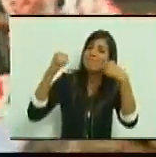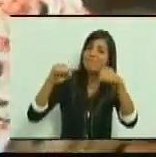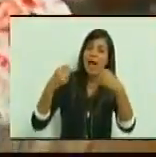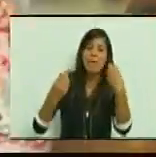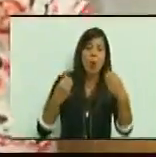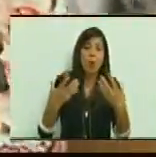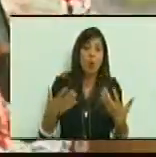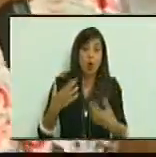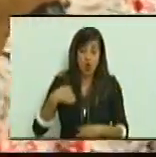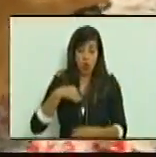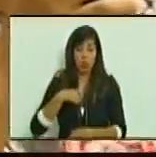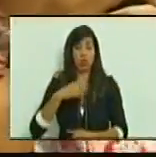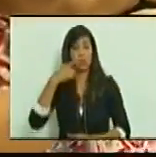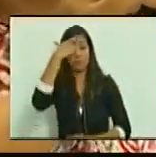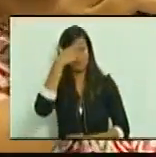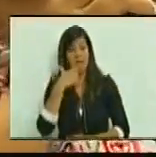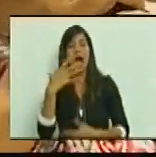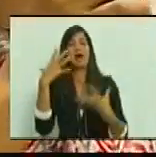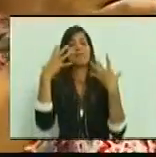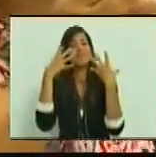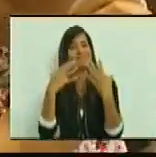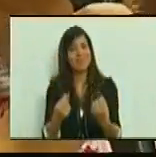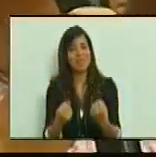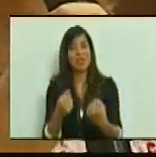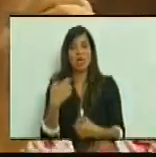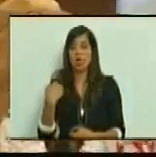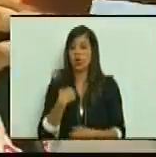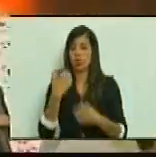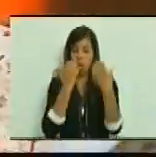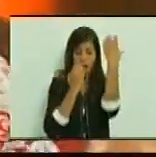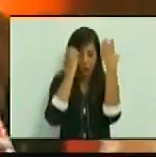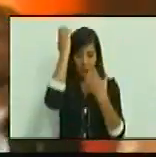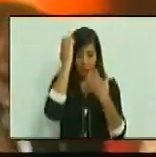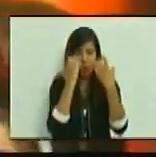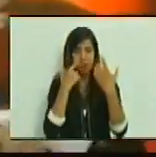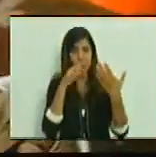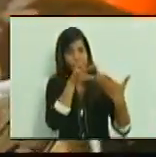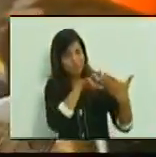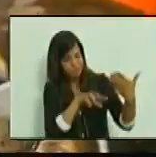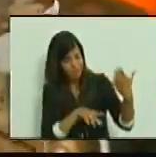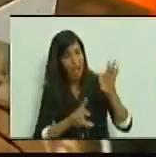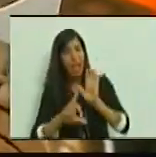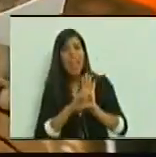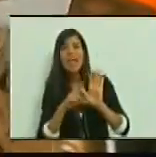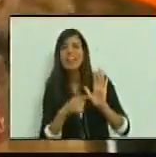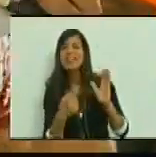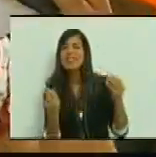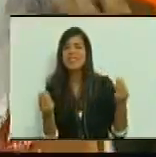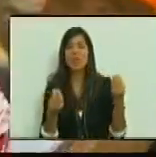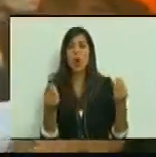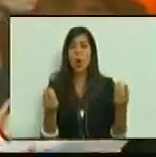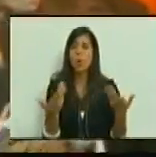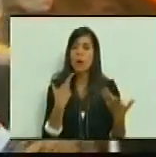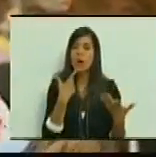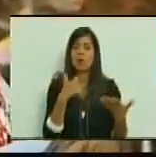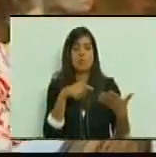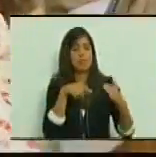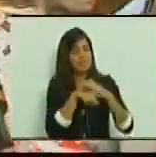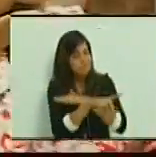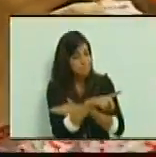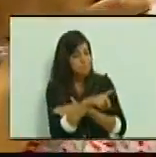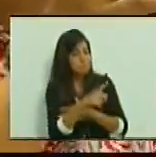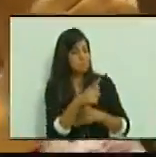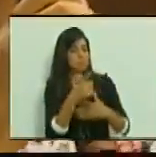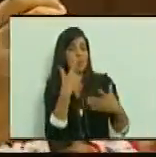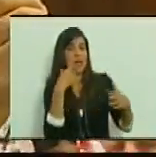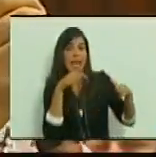bueno, nos toca estudiar, proponernos y vernos esta ley y además diferenciar en esta ley qué